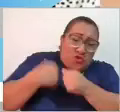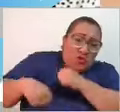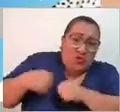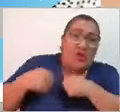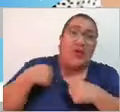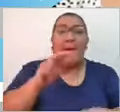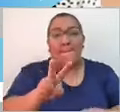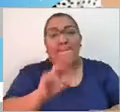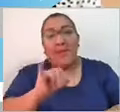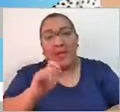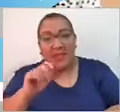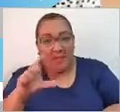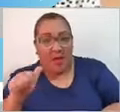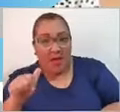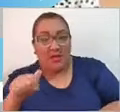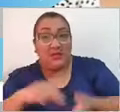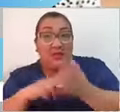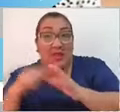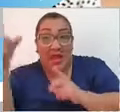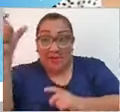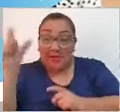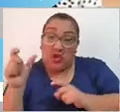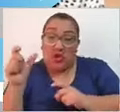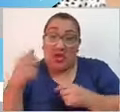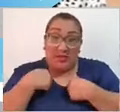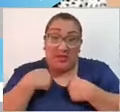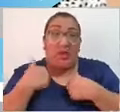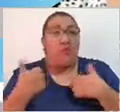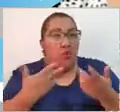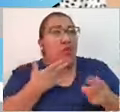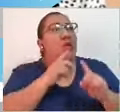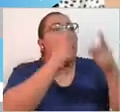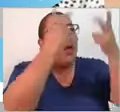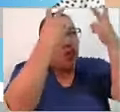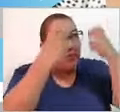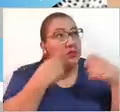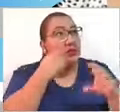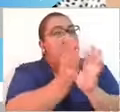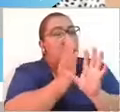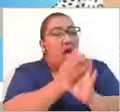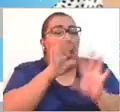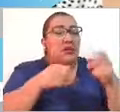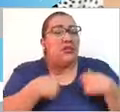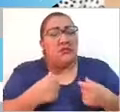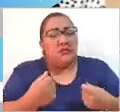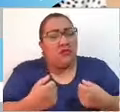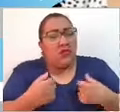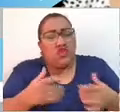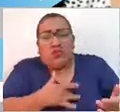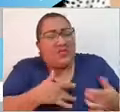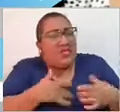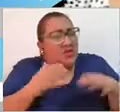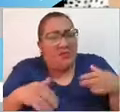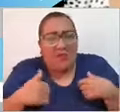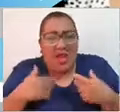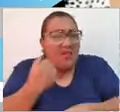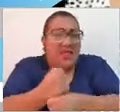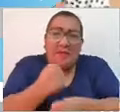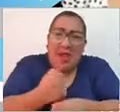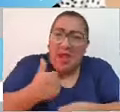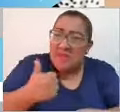existen indicadores que traducen esta afectación. El nivel de baja productividad, el estrés,